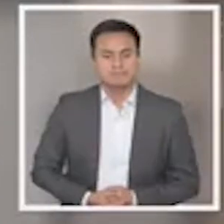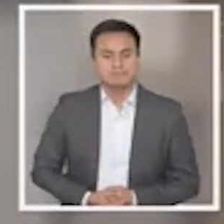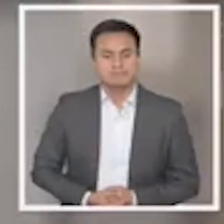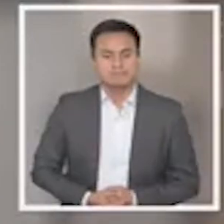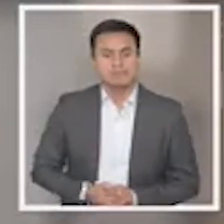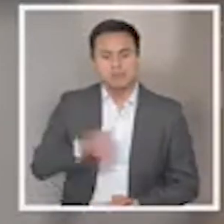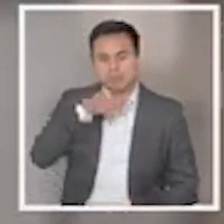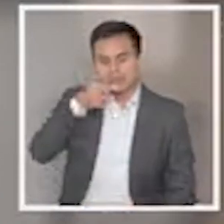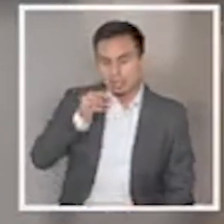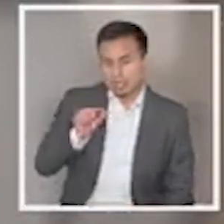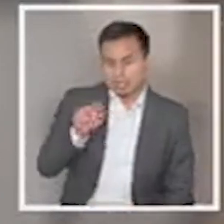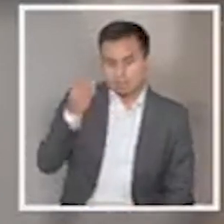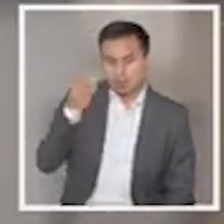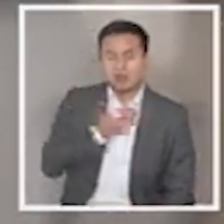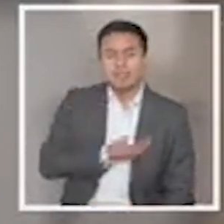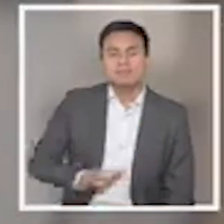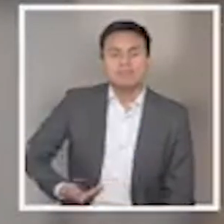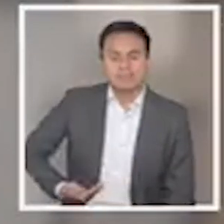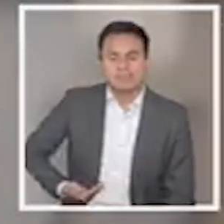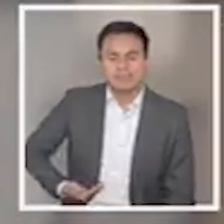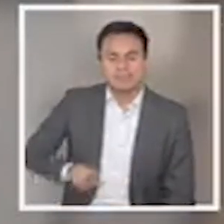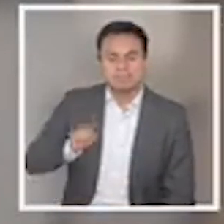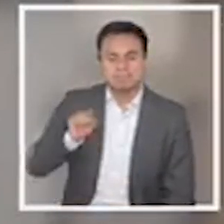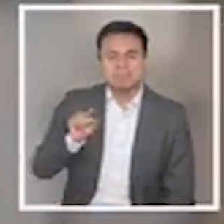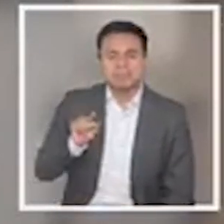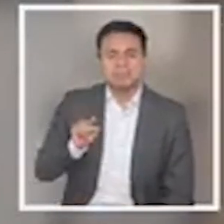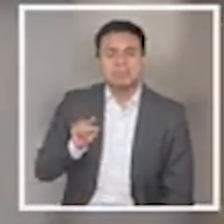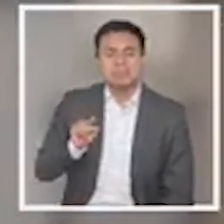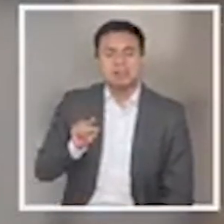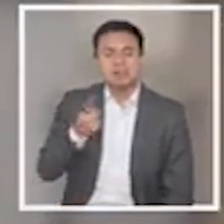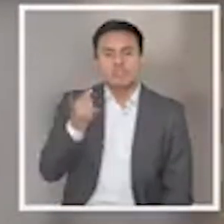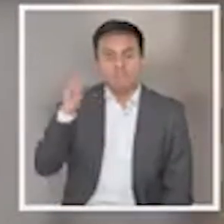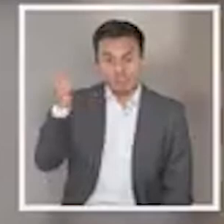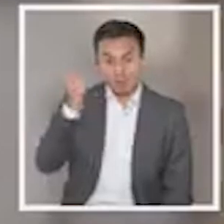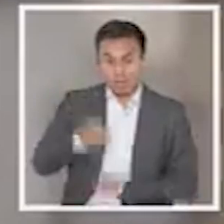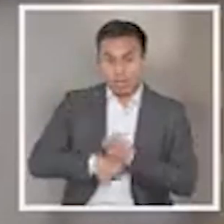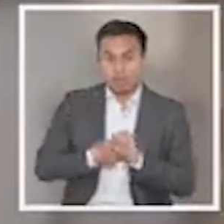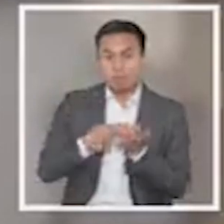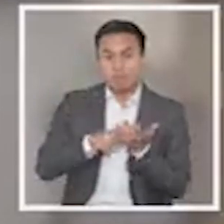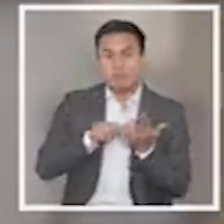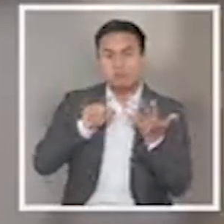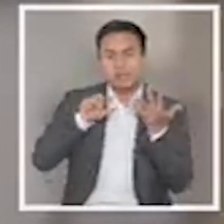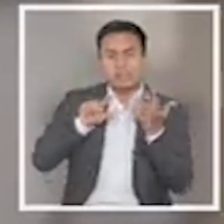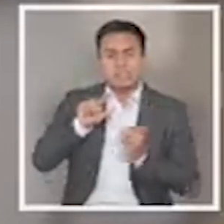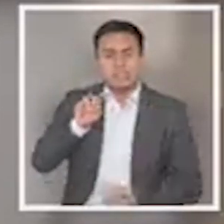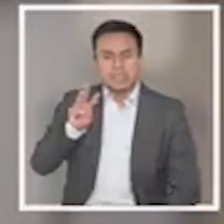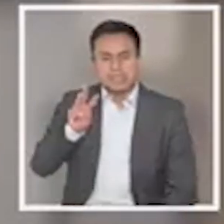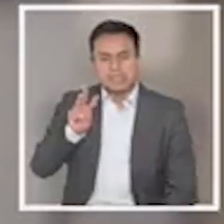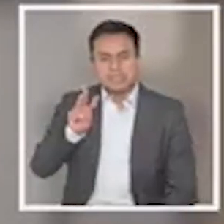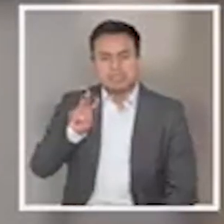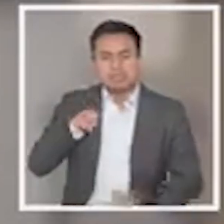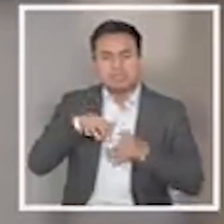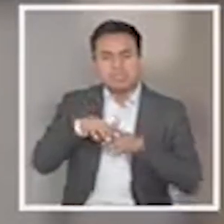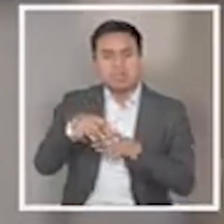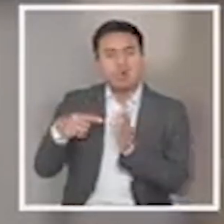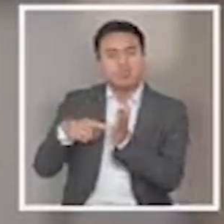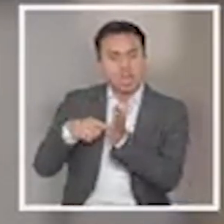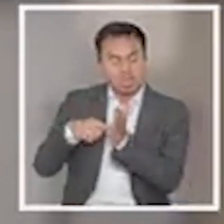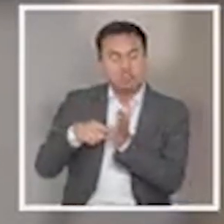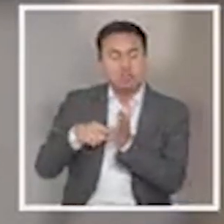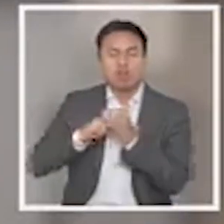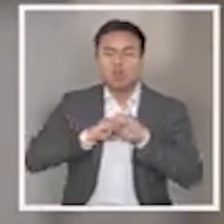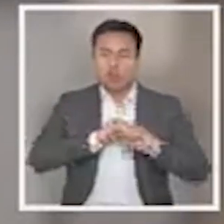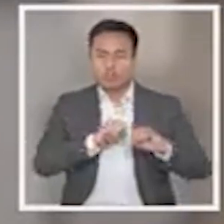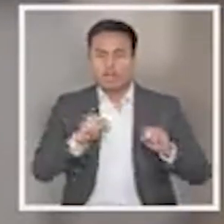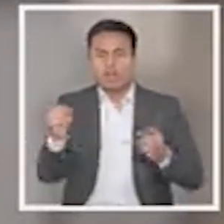Como le comentaba recién al presidente, que el 11 de septiembre del año 73 marché por las calles de Buenos